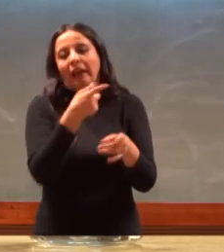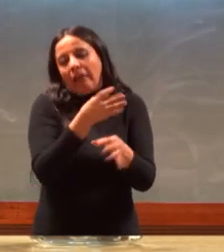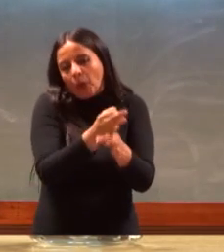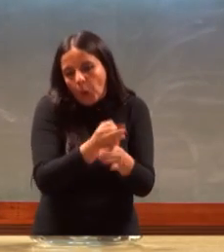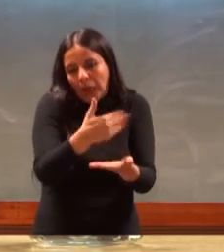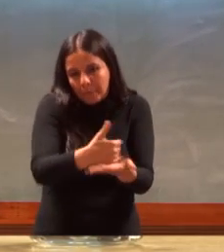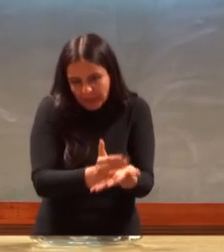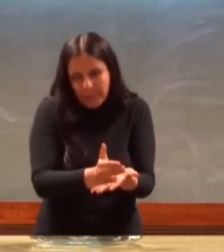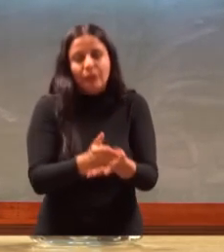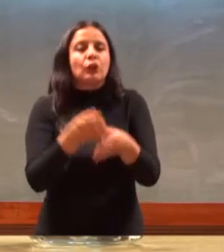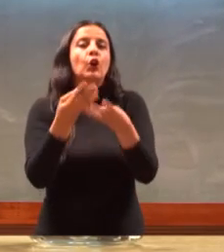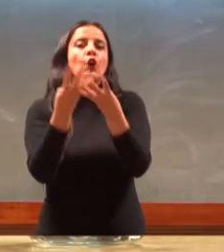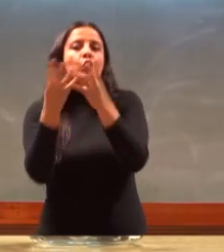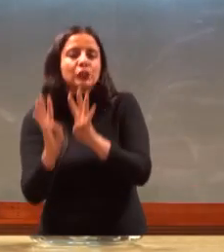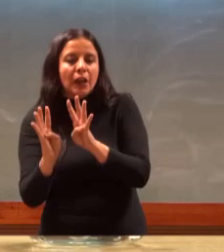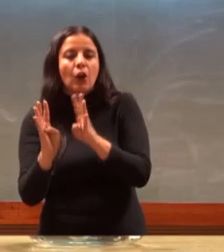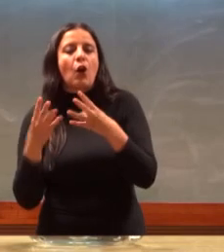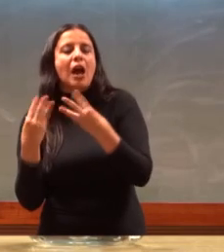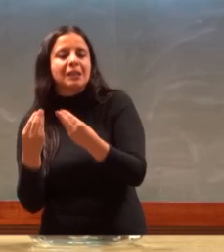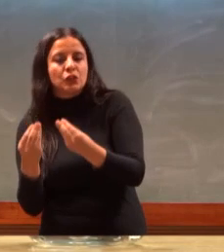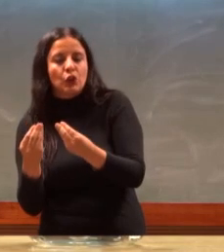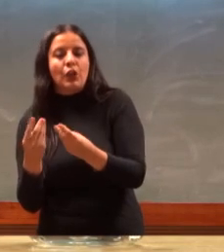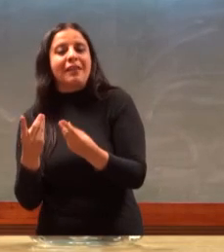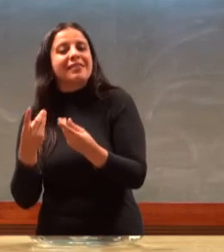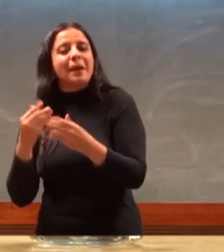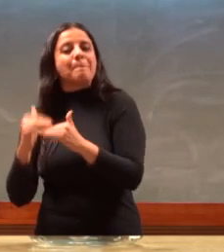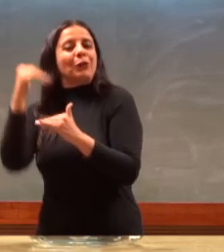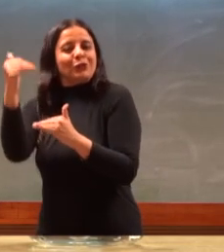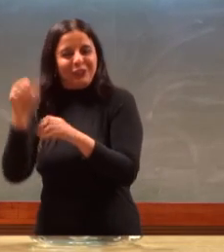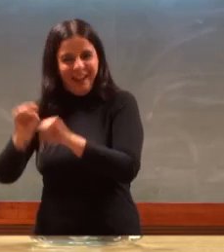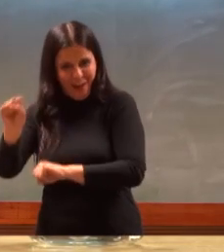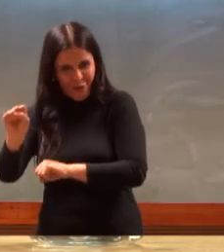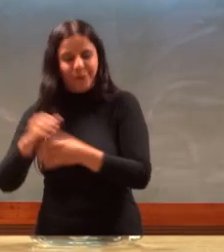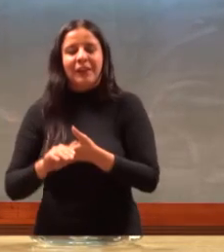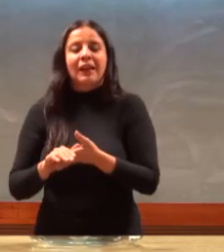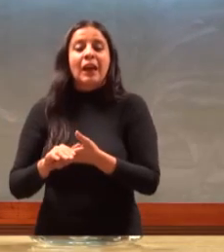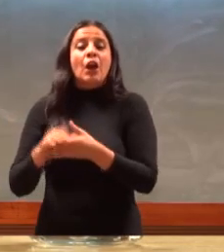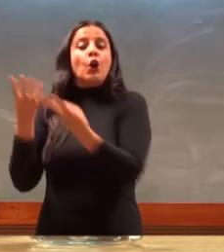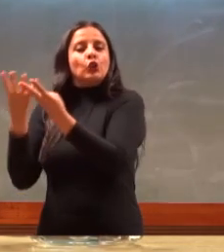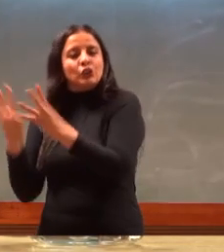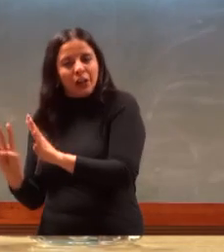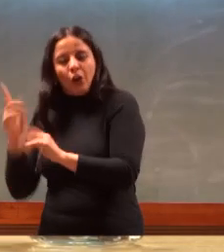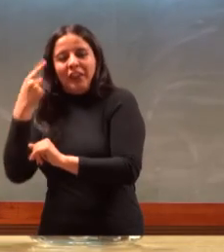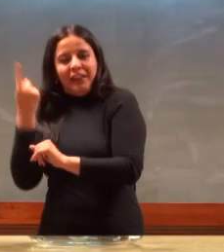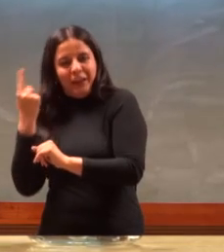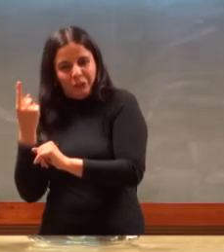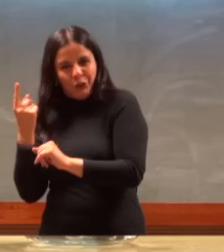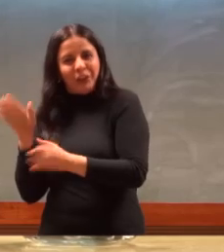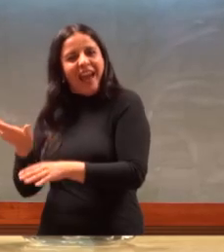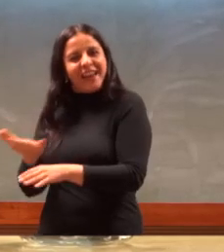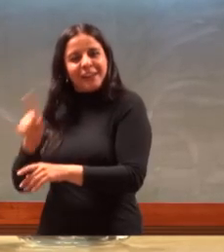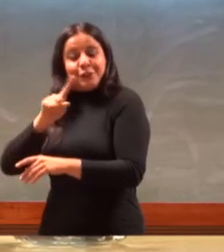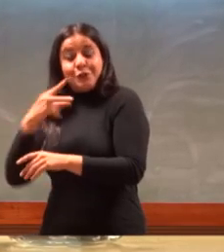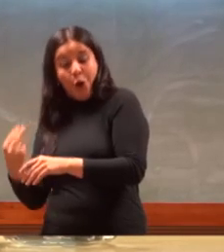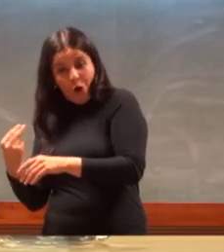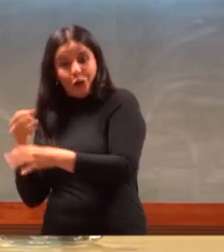asesor de grado de posgrado consejo de directores de las áreas no docentes comisión no docente